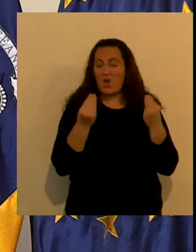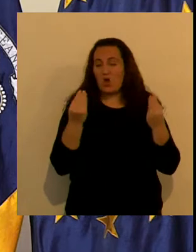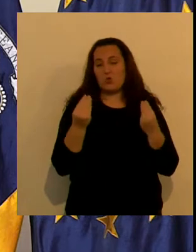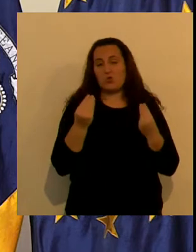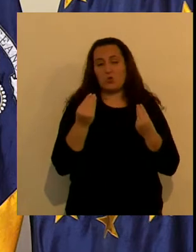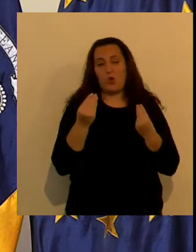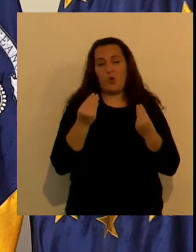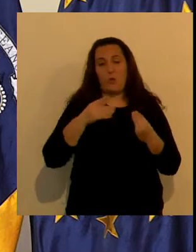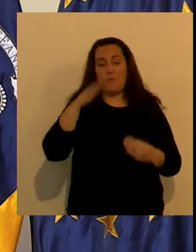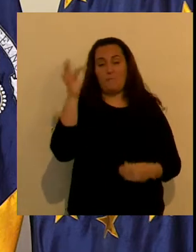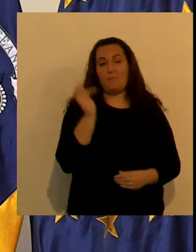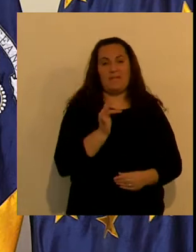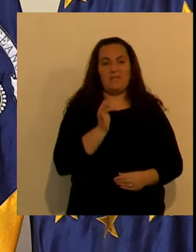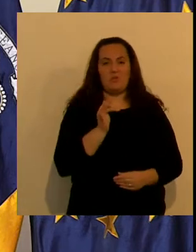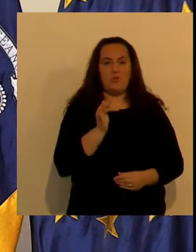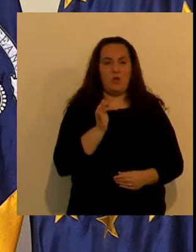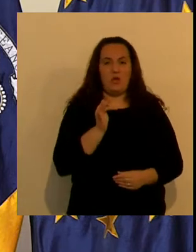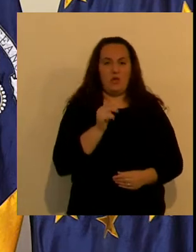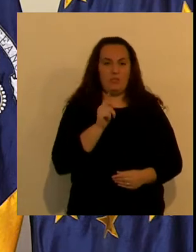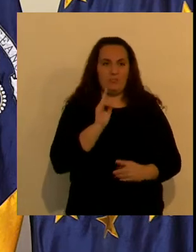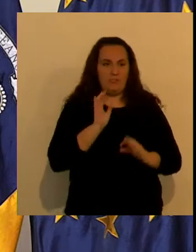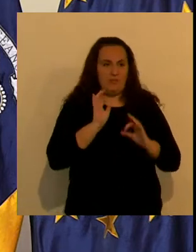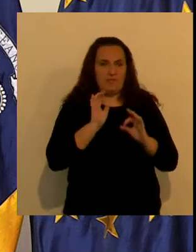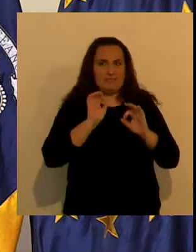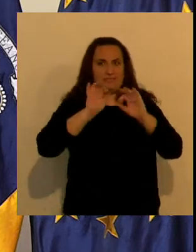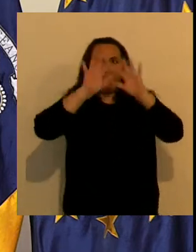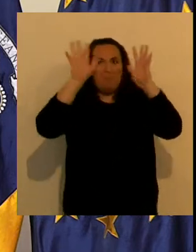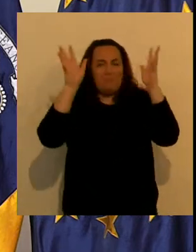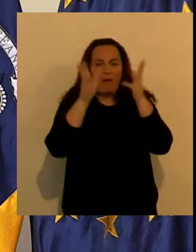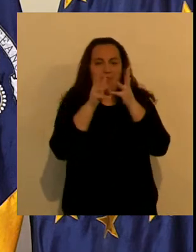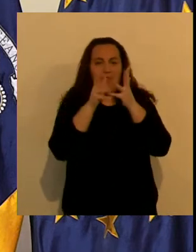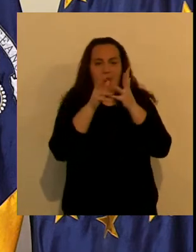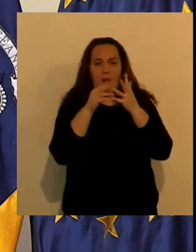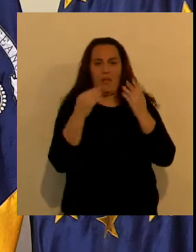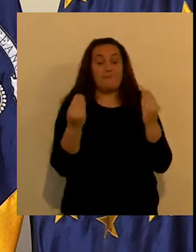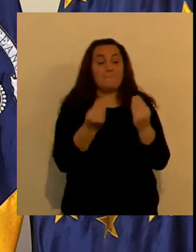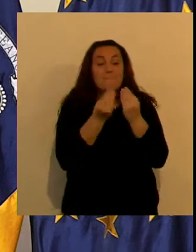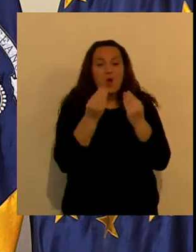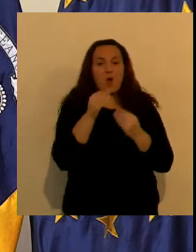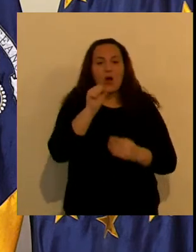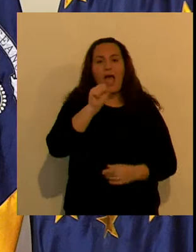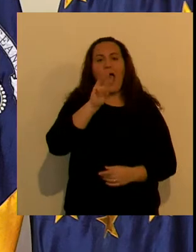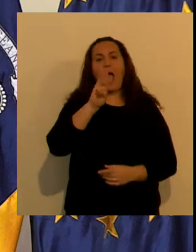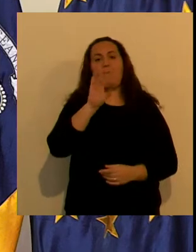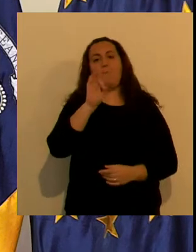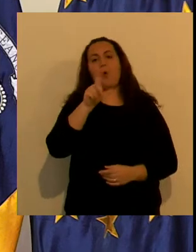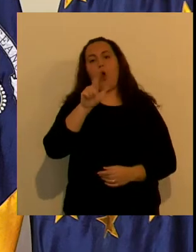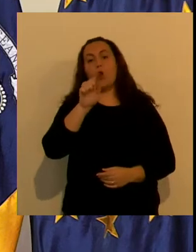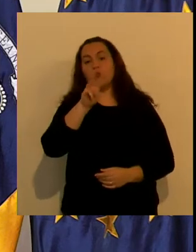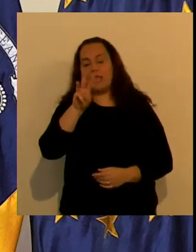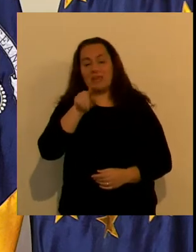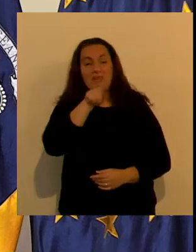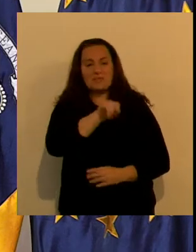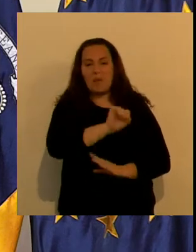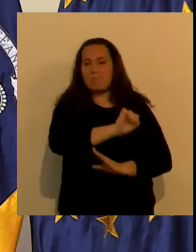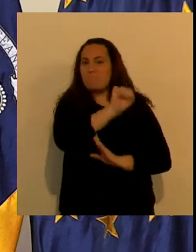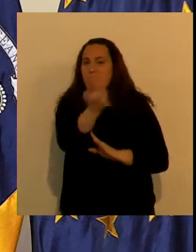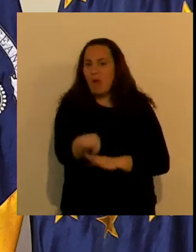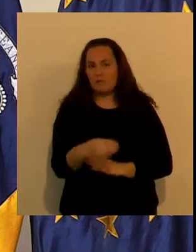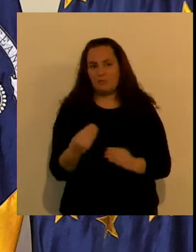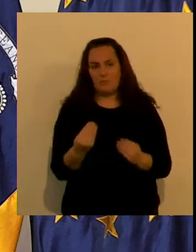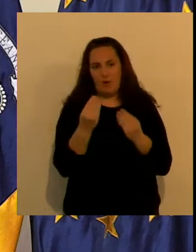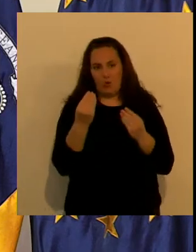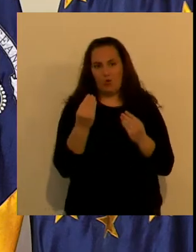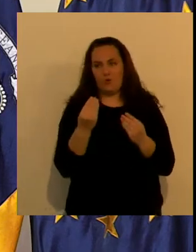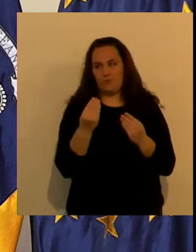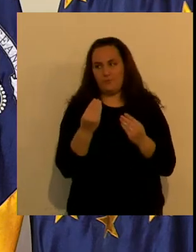carrera espacial que ellos han visto. Mejor que Apolo 13. Los tres han dicho eso. Y encima, Neil deGrasse puso